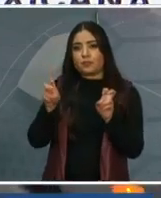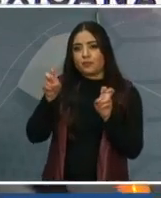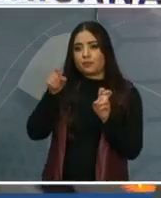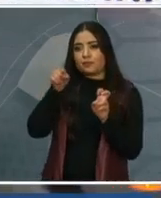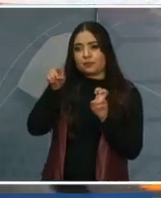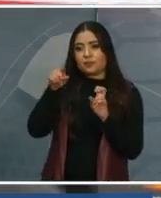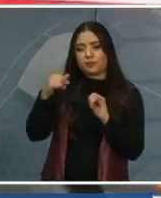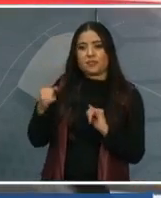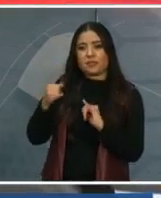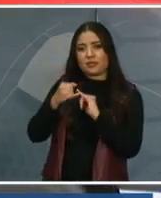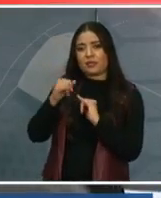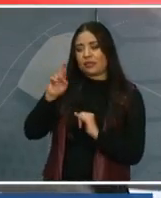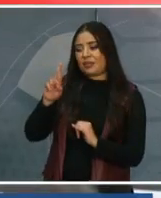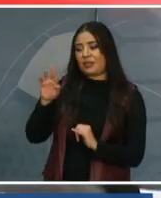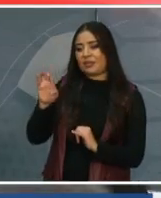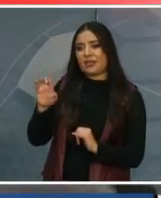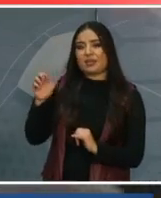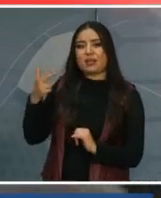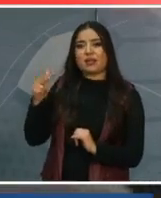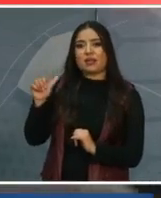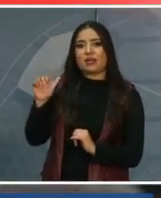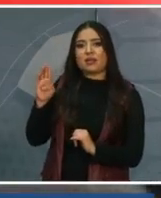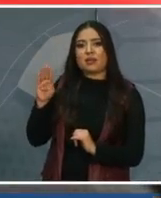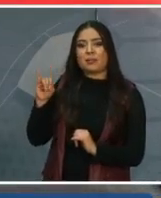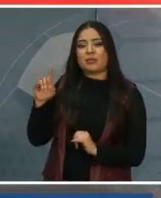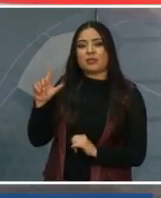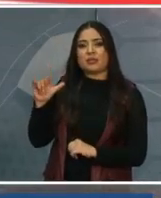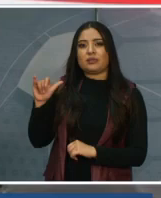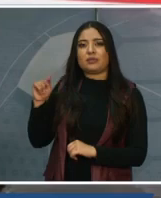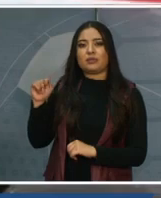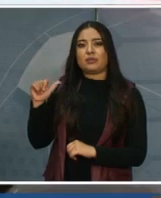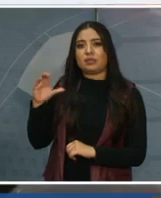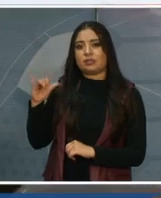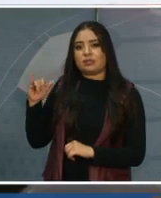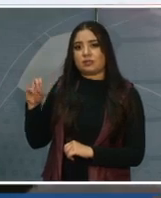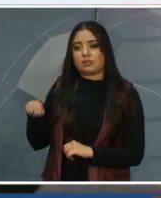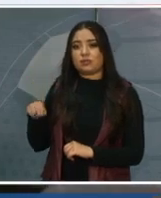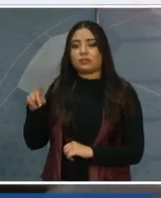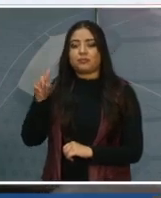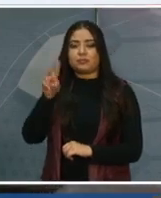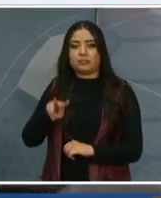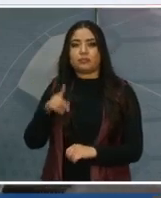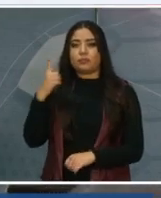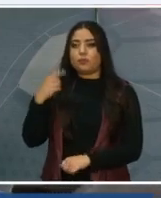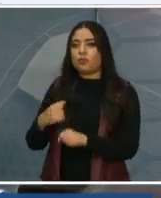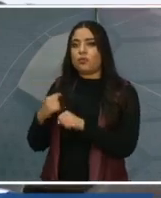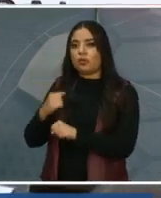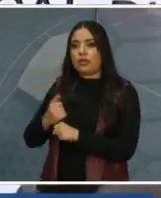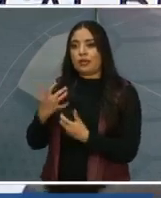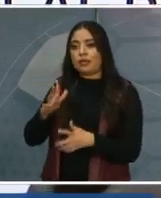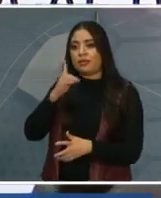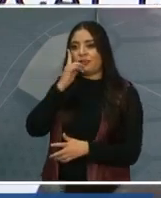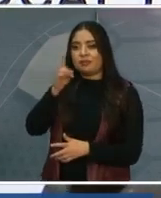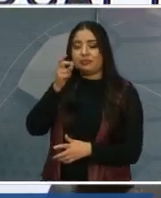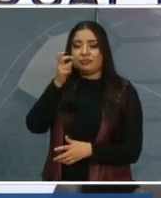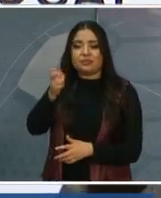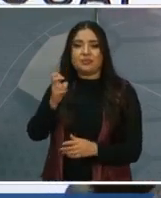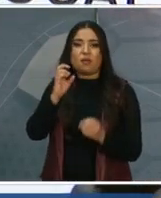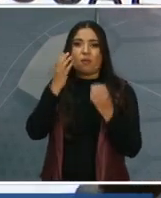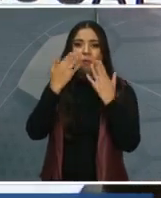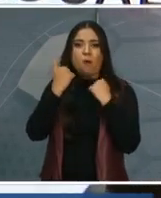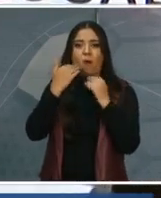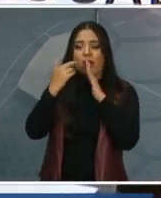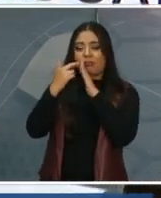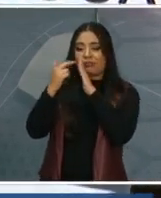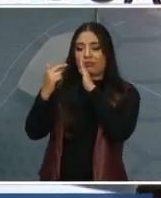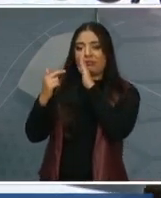de rehabilitación, que como también el año pasado se dijo, pues muchos de ellos no cumplen con las normas que debe de